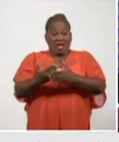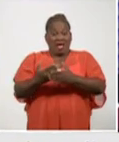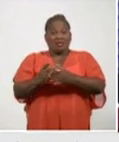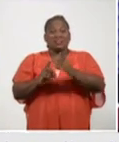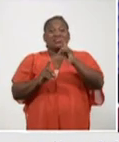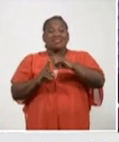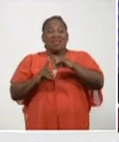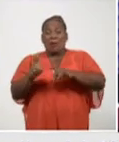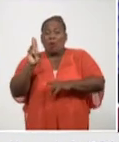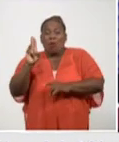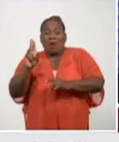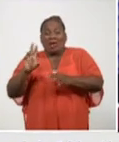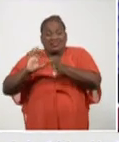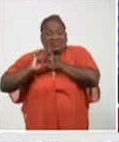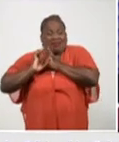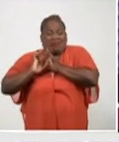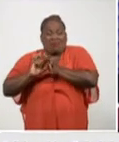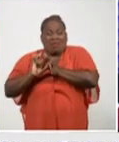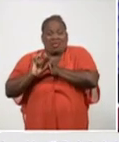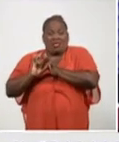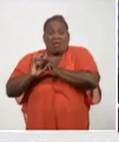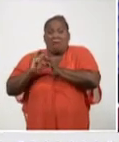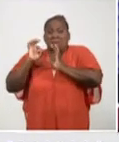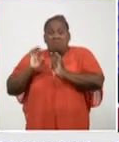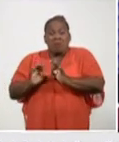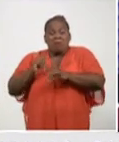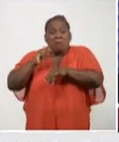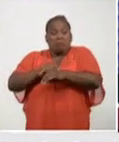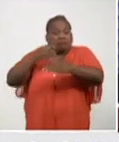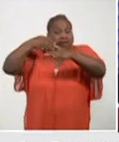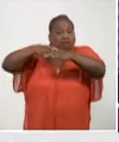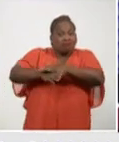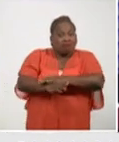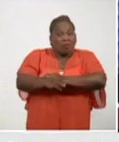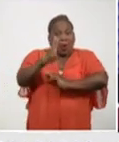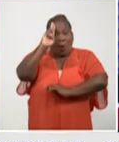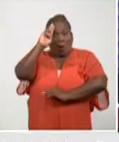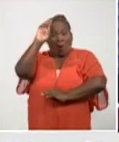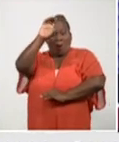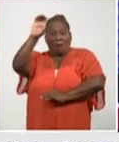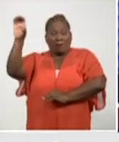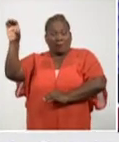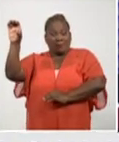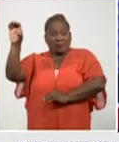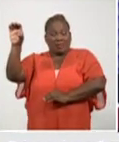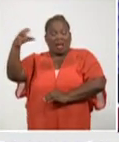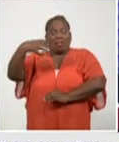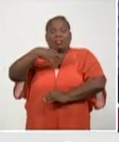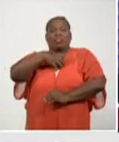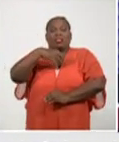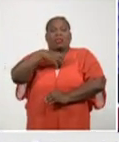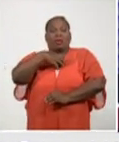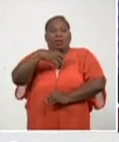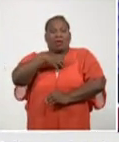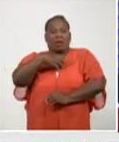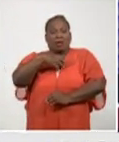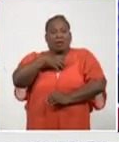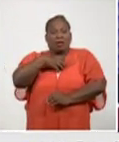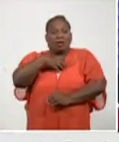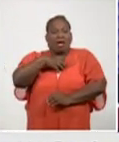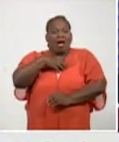llegó pues presentaba manifestaciones de un rayo X con